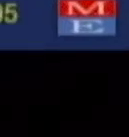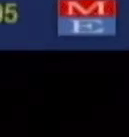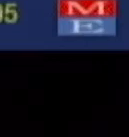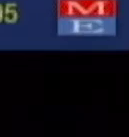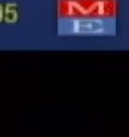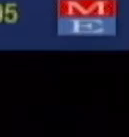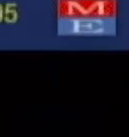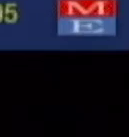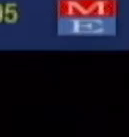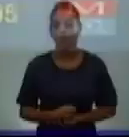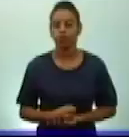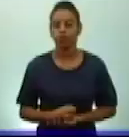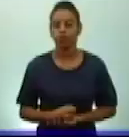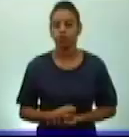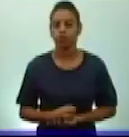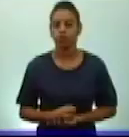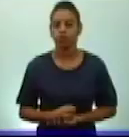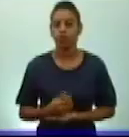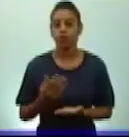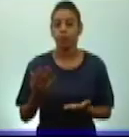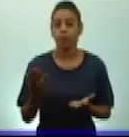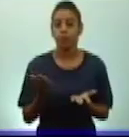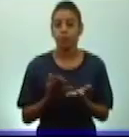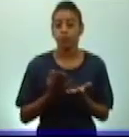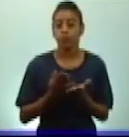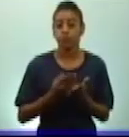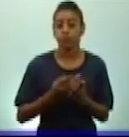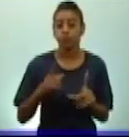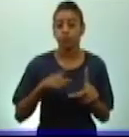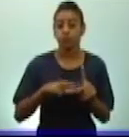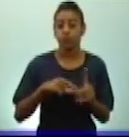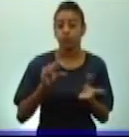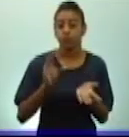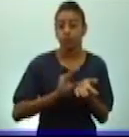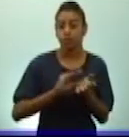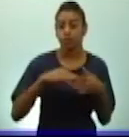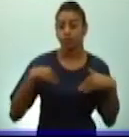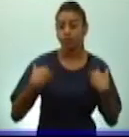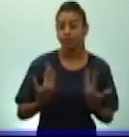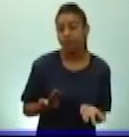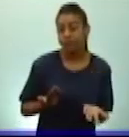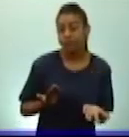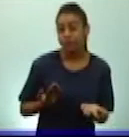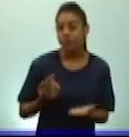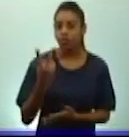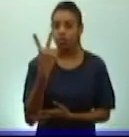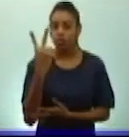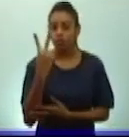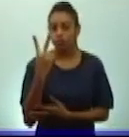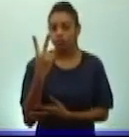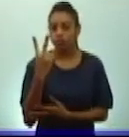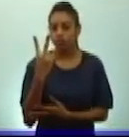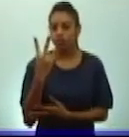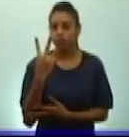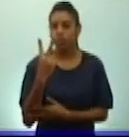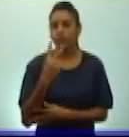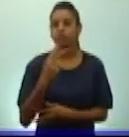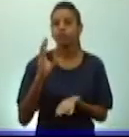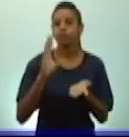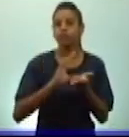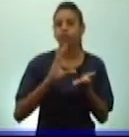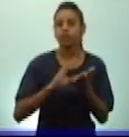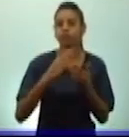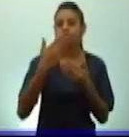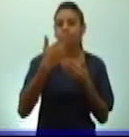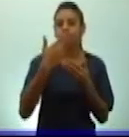Para el estudio de estos contenidos te presento la bibliografía básica. Ahí aparecen dos libros de texto. El libro que tiene la